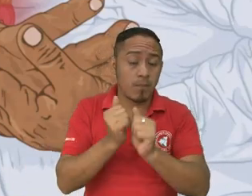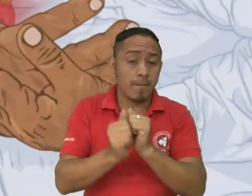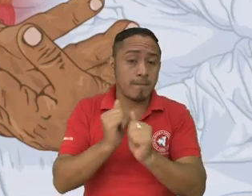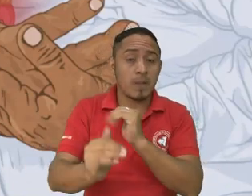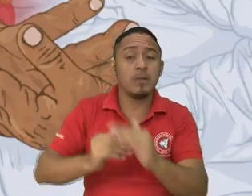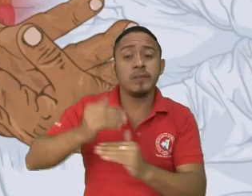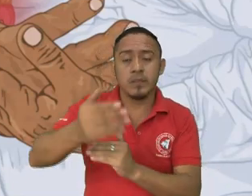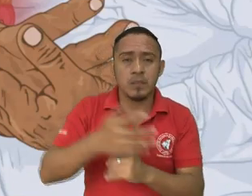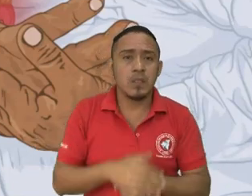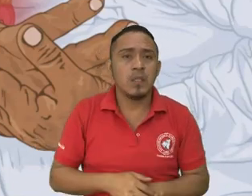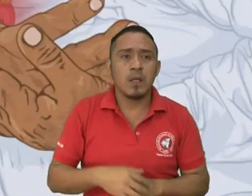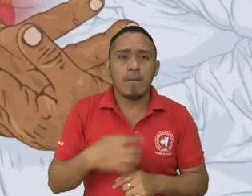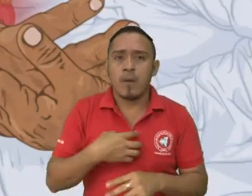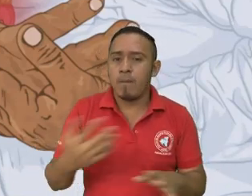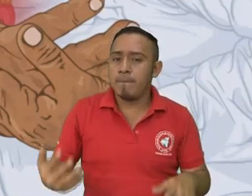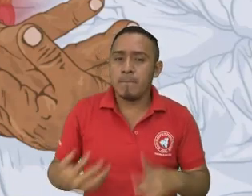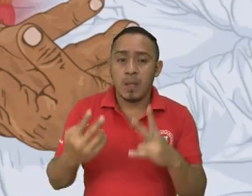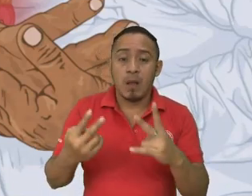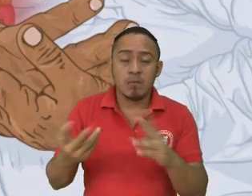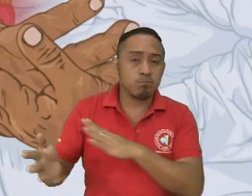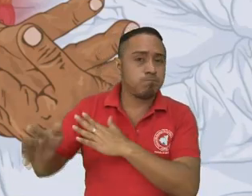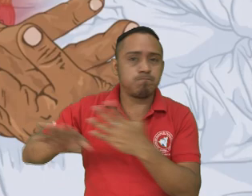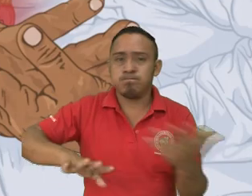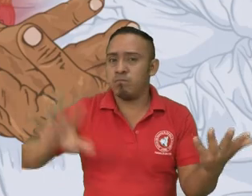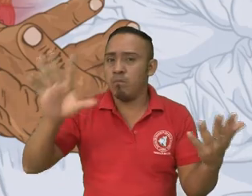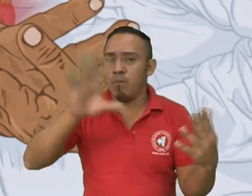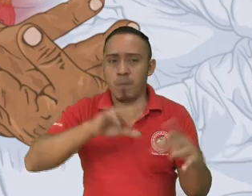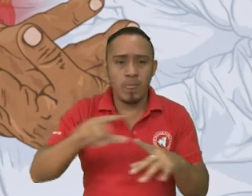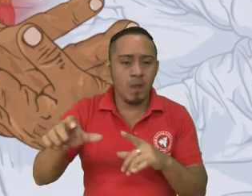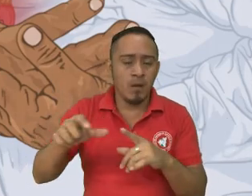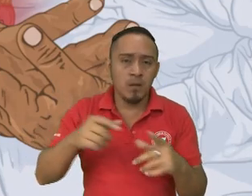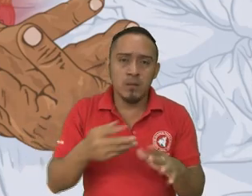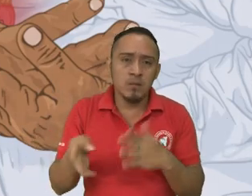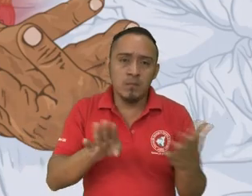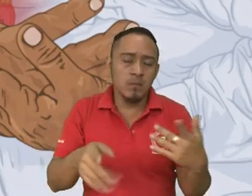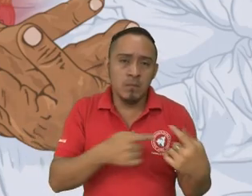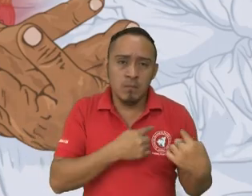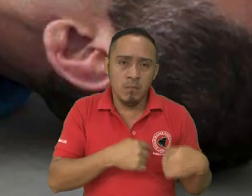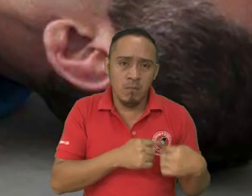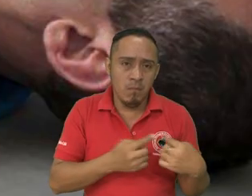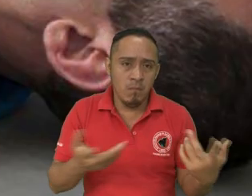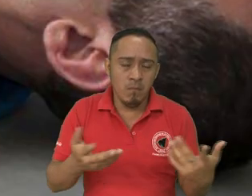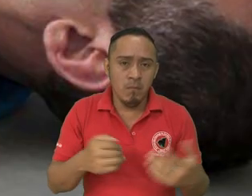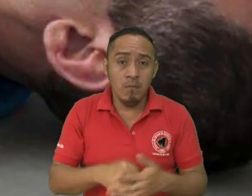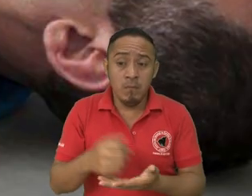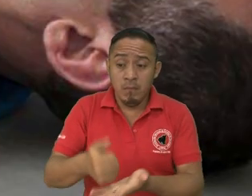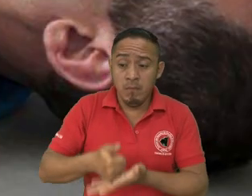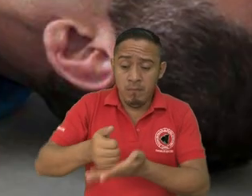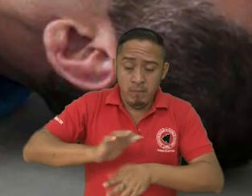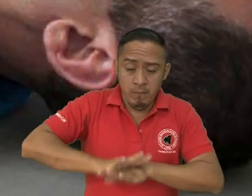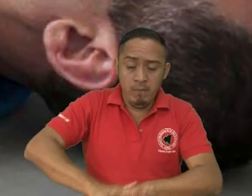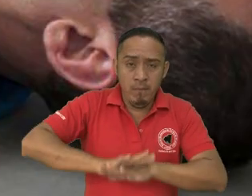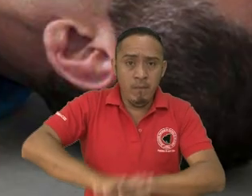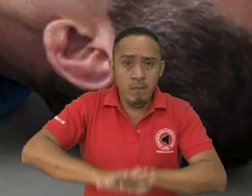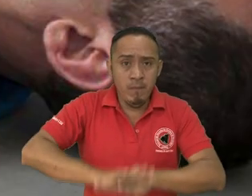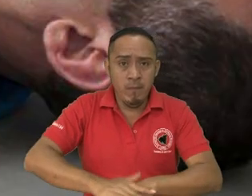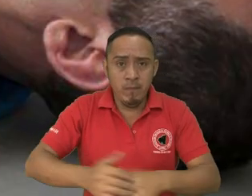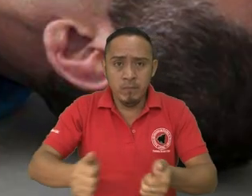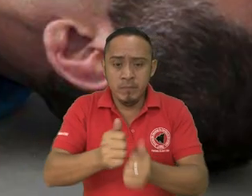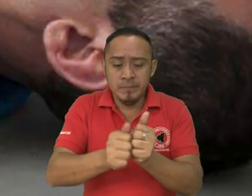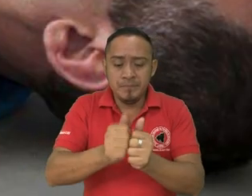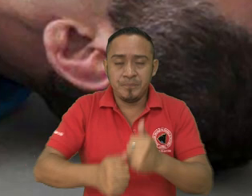que incluso vaya a perder su vida si no se toma la atención médica de inmediato y correspondiente, que es la reanimación y